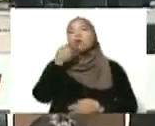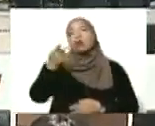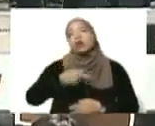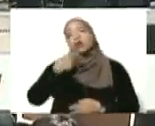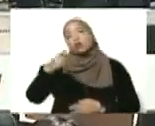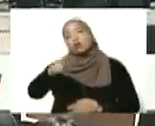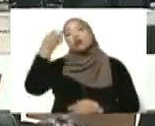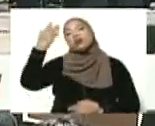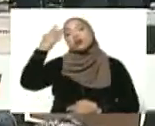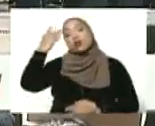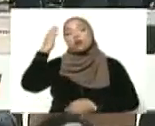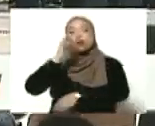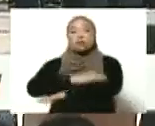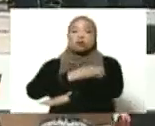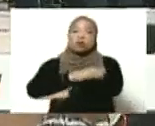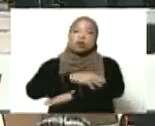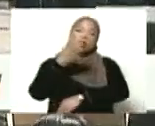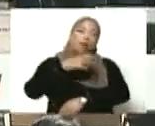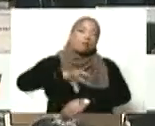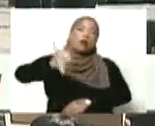sepa que tiene una conducta patriótica.